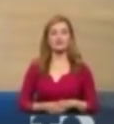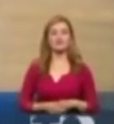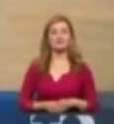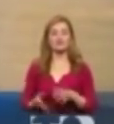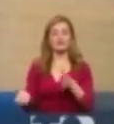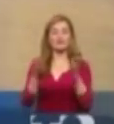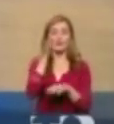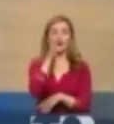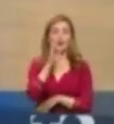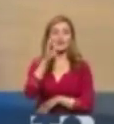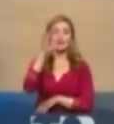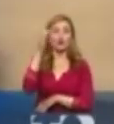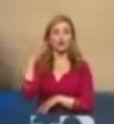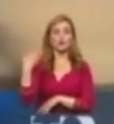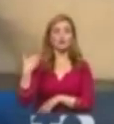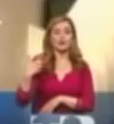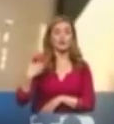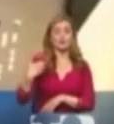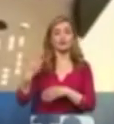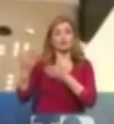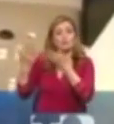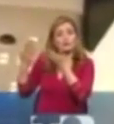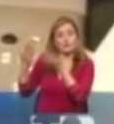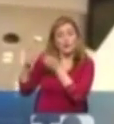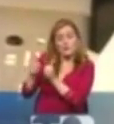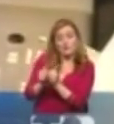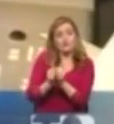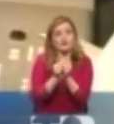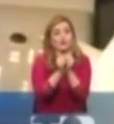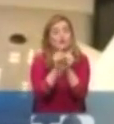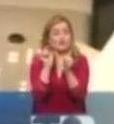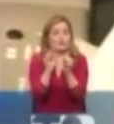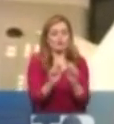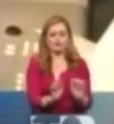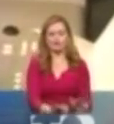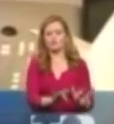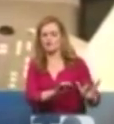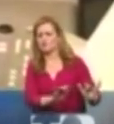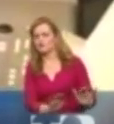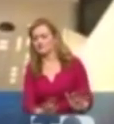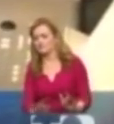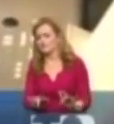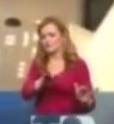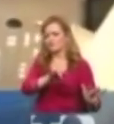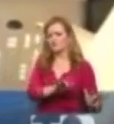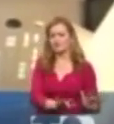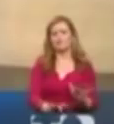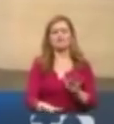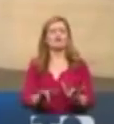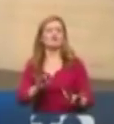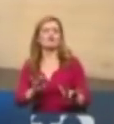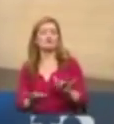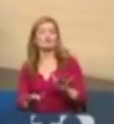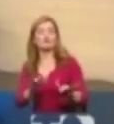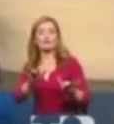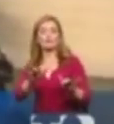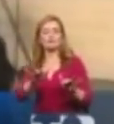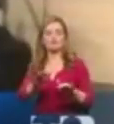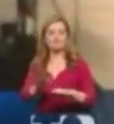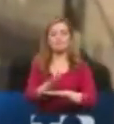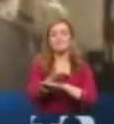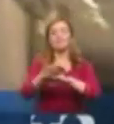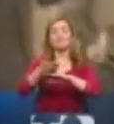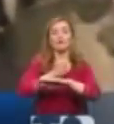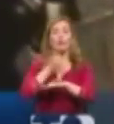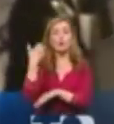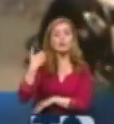El cantante tenor argentino Ángel Amosa, acompañado por Tony M. en piano, interpretan un extenso recorrido por el tango y los boleros